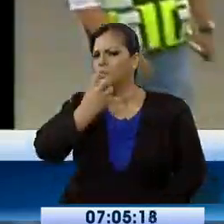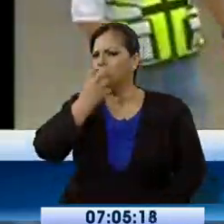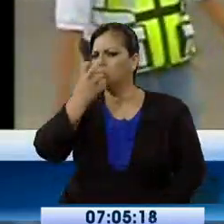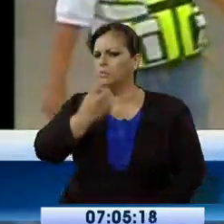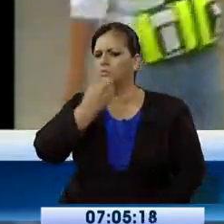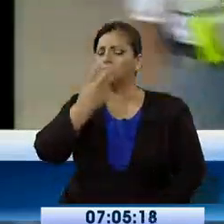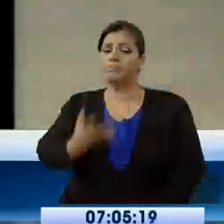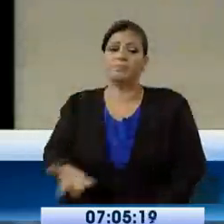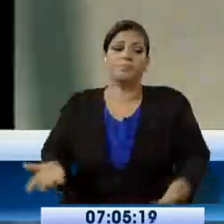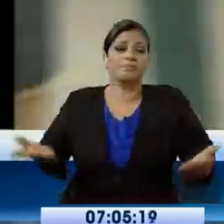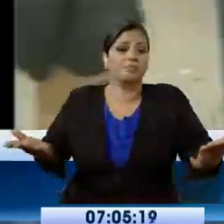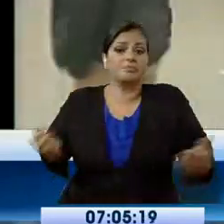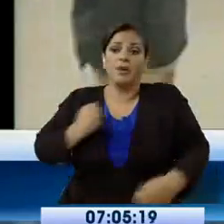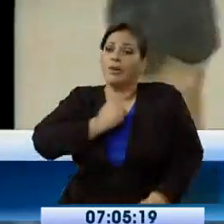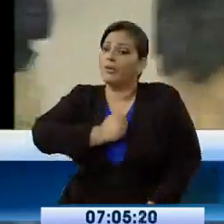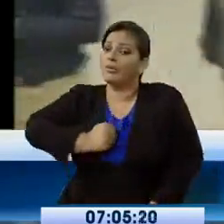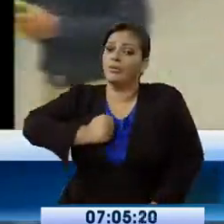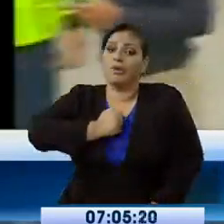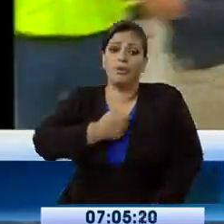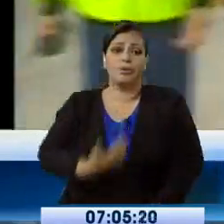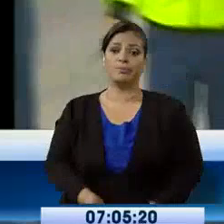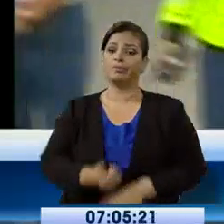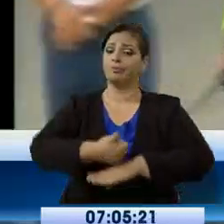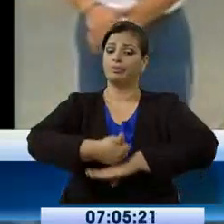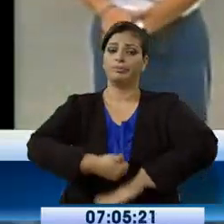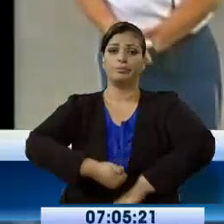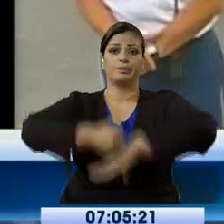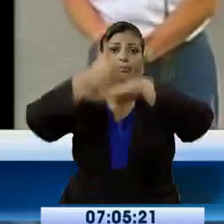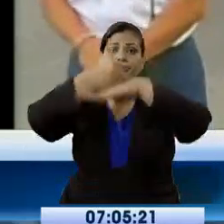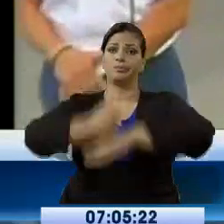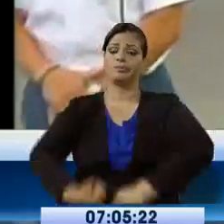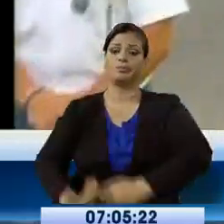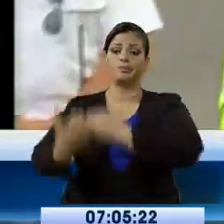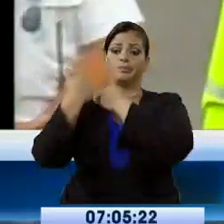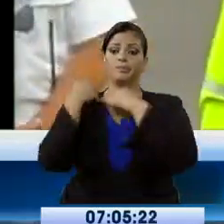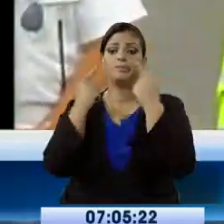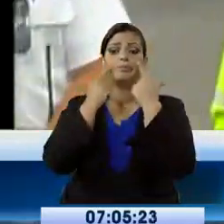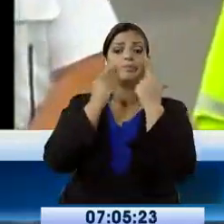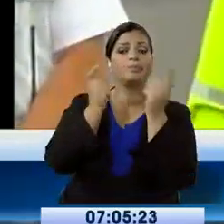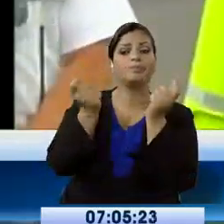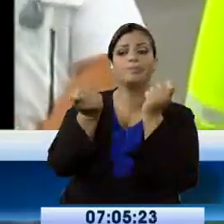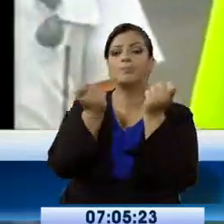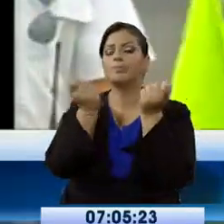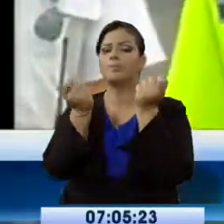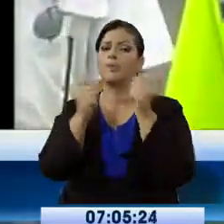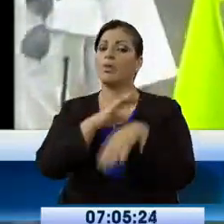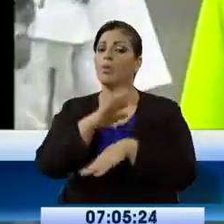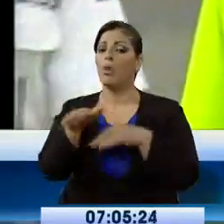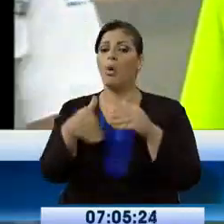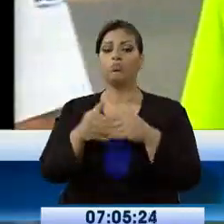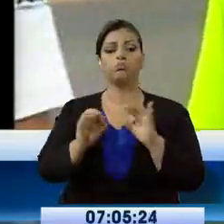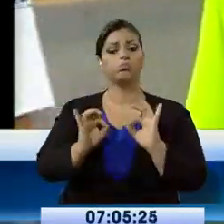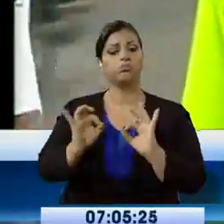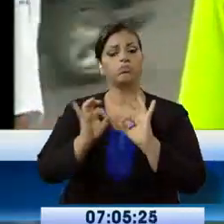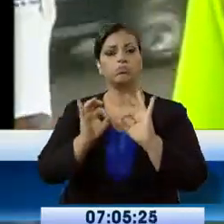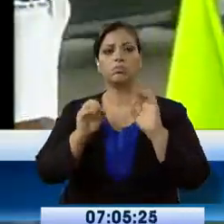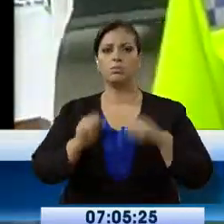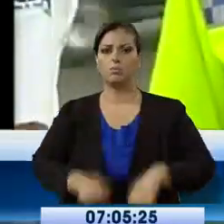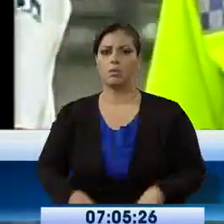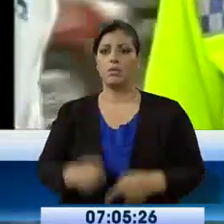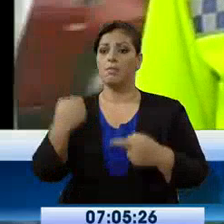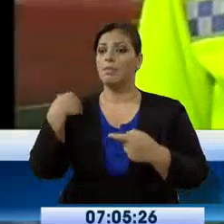necesario para controlar pues, que los vehículos que estén circulando lo hagan correctamente, es decir, con la matrícula vigente, las placas de